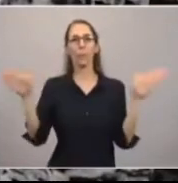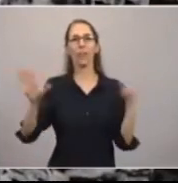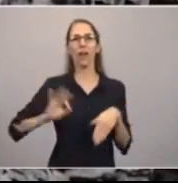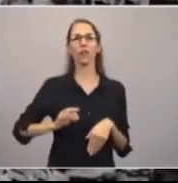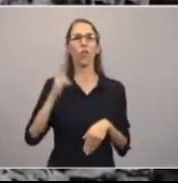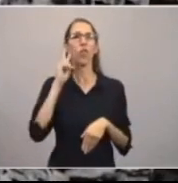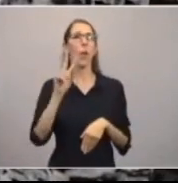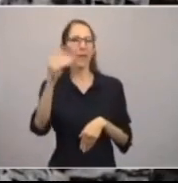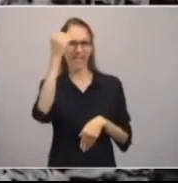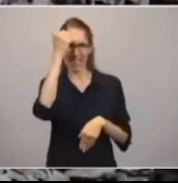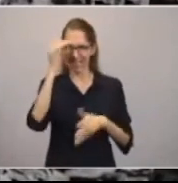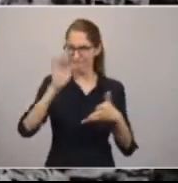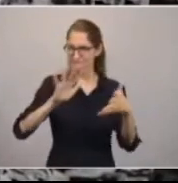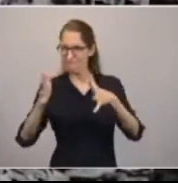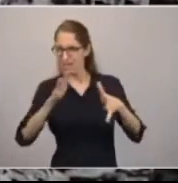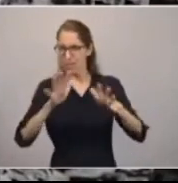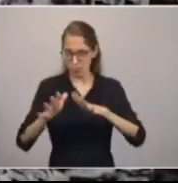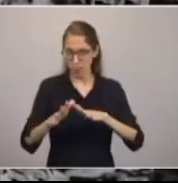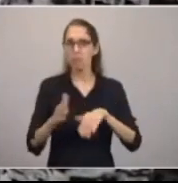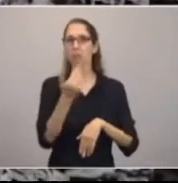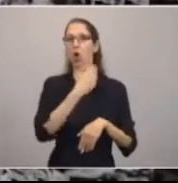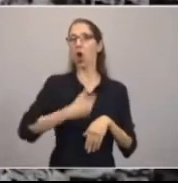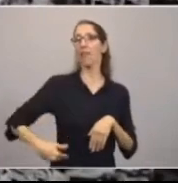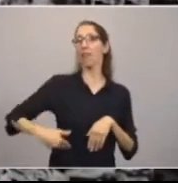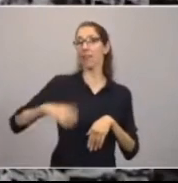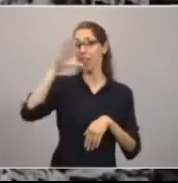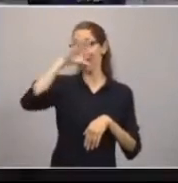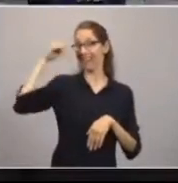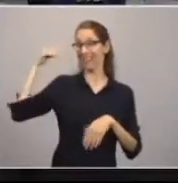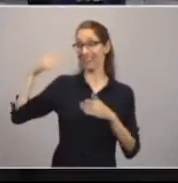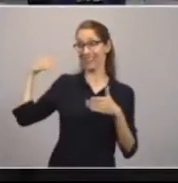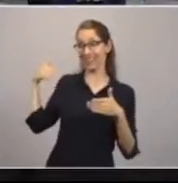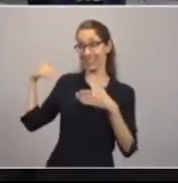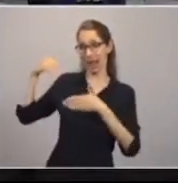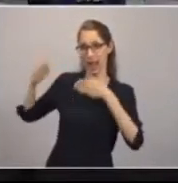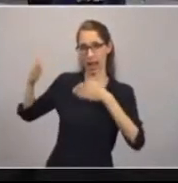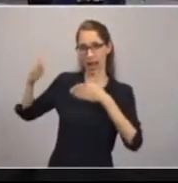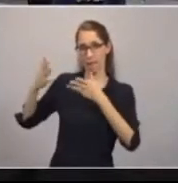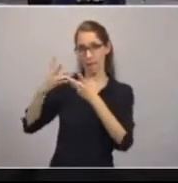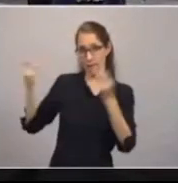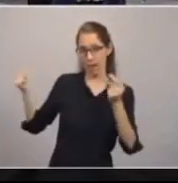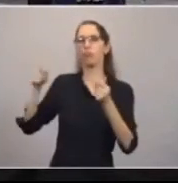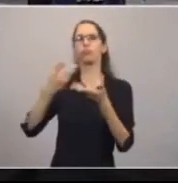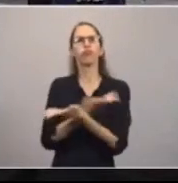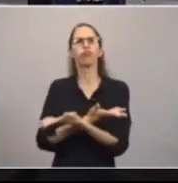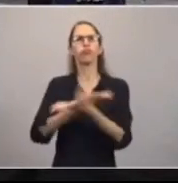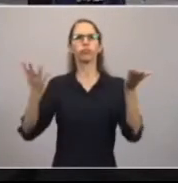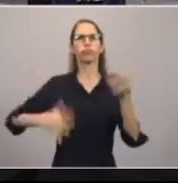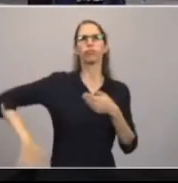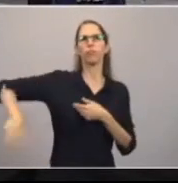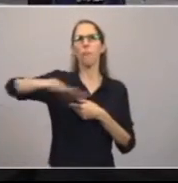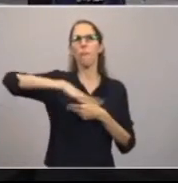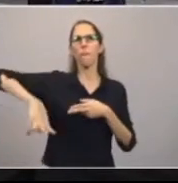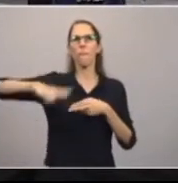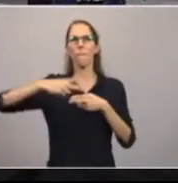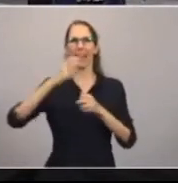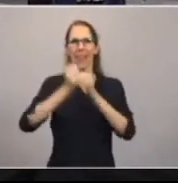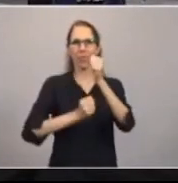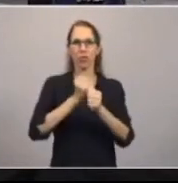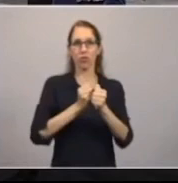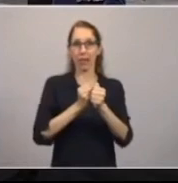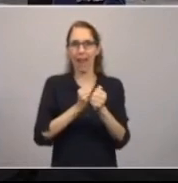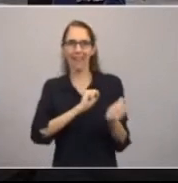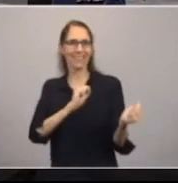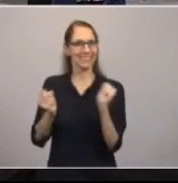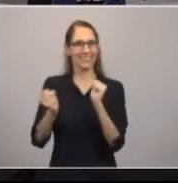de Cristina. Se inaugura un parque industrial con mucha expectativa, se radican 5 empresas. Y después vinieron 4 años de